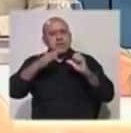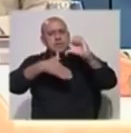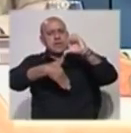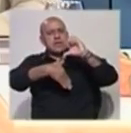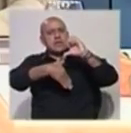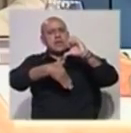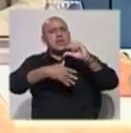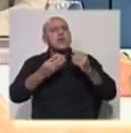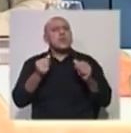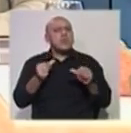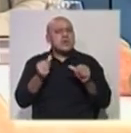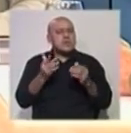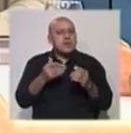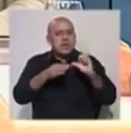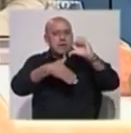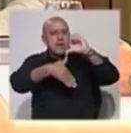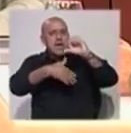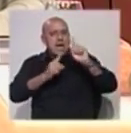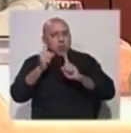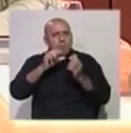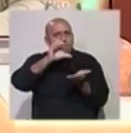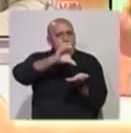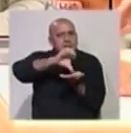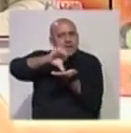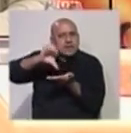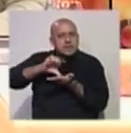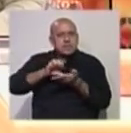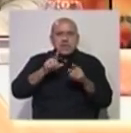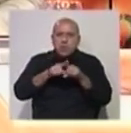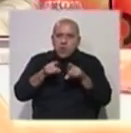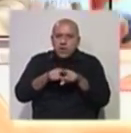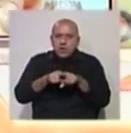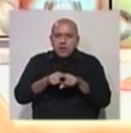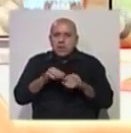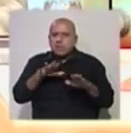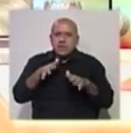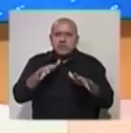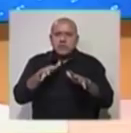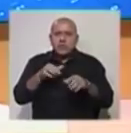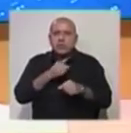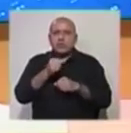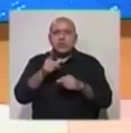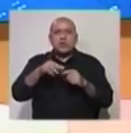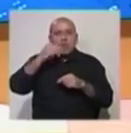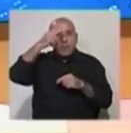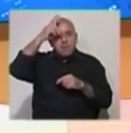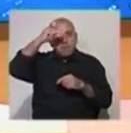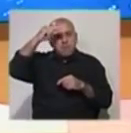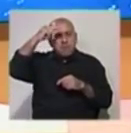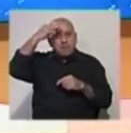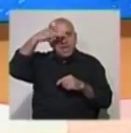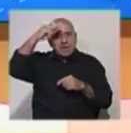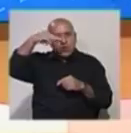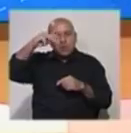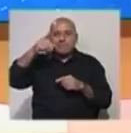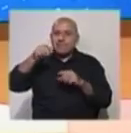recorriendo caminos similares a los que ya vivimos en los años finales de los 60 y principios de los 70? México. México